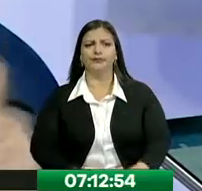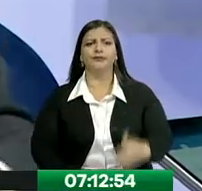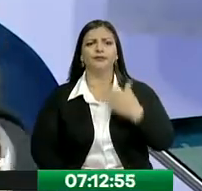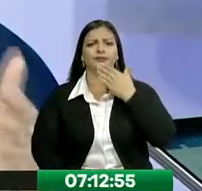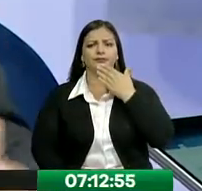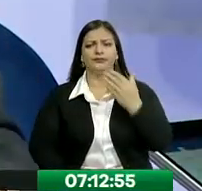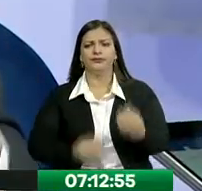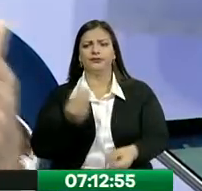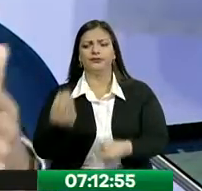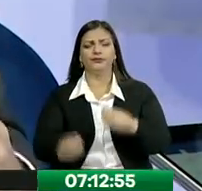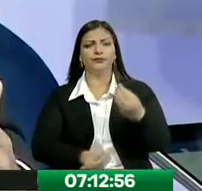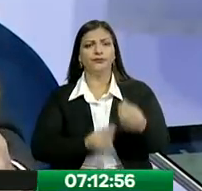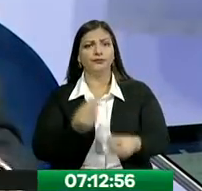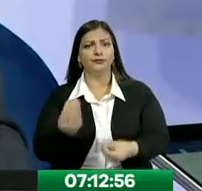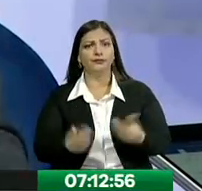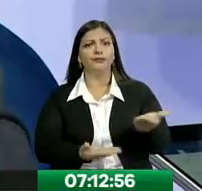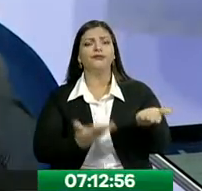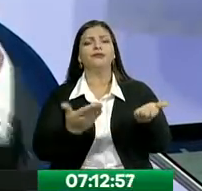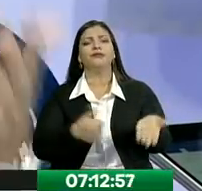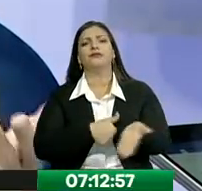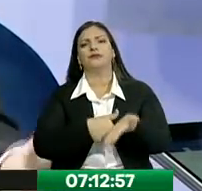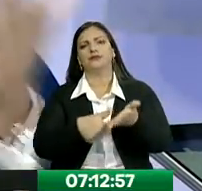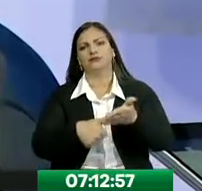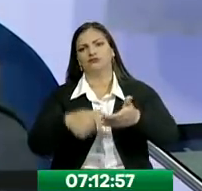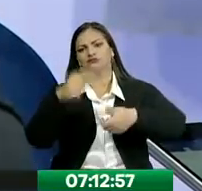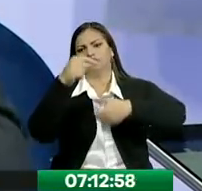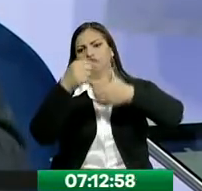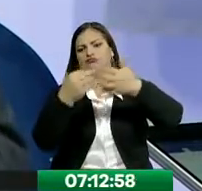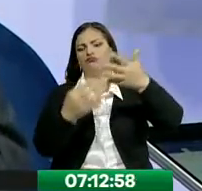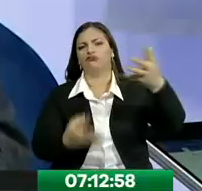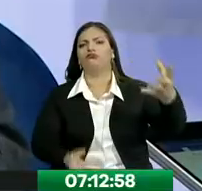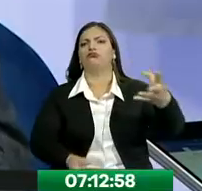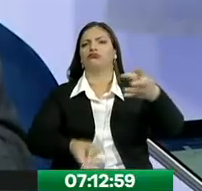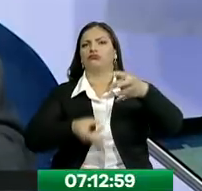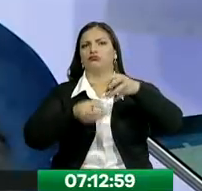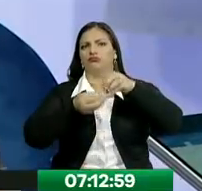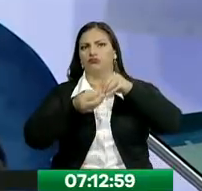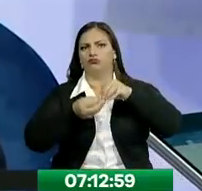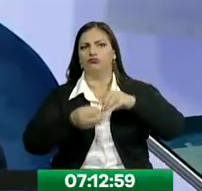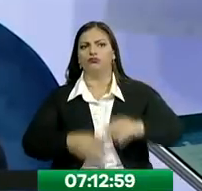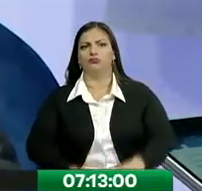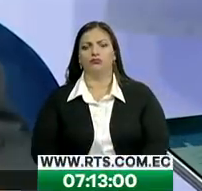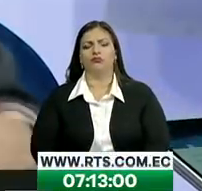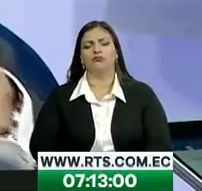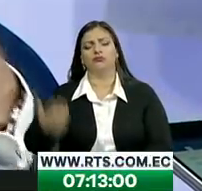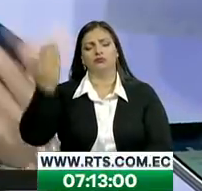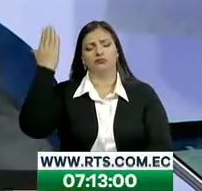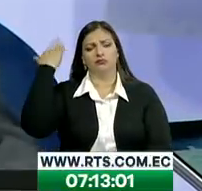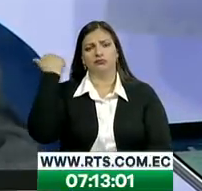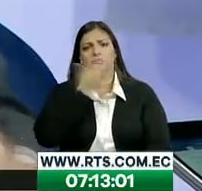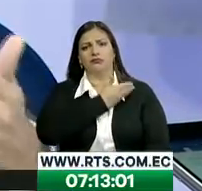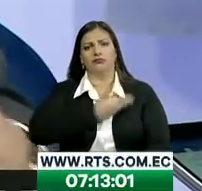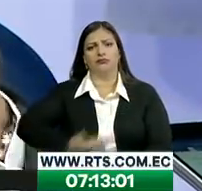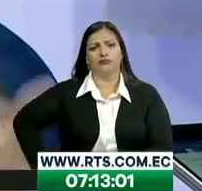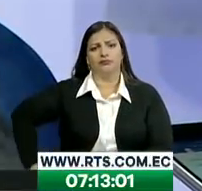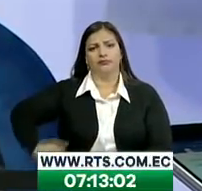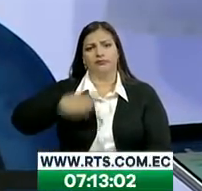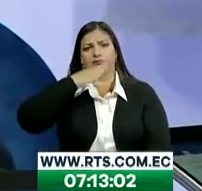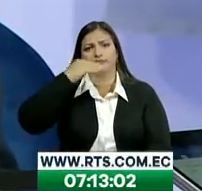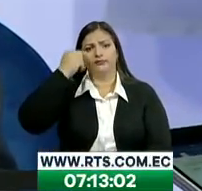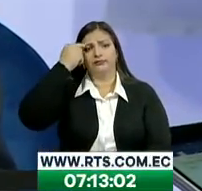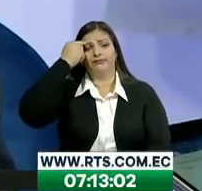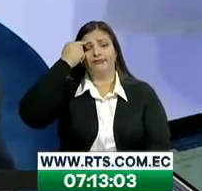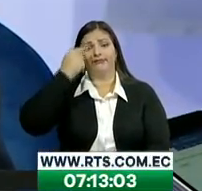poder solventar algunos de los gastos en exceso que ya se crearon en el gobierno pasado y que obviamente hoy se están